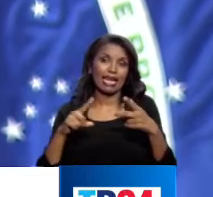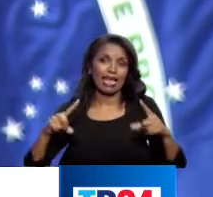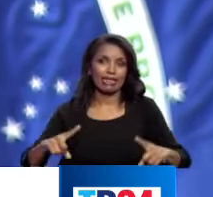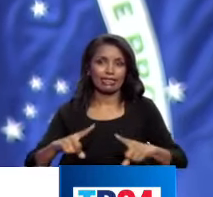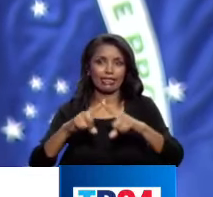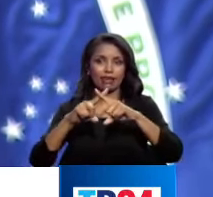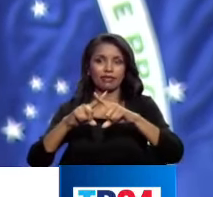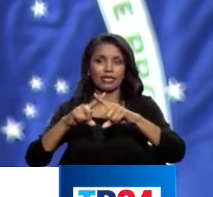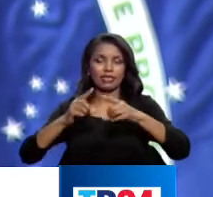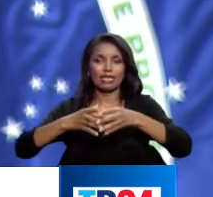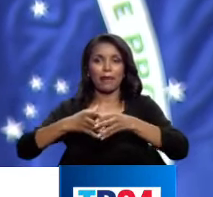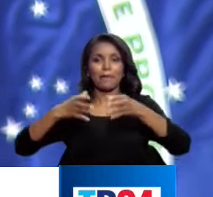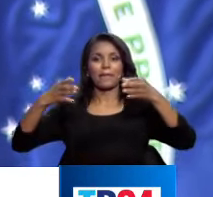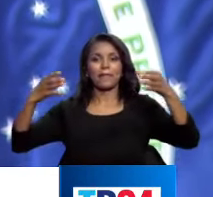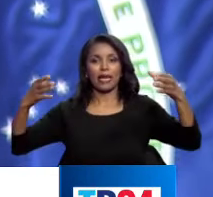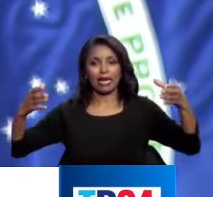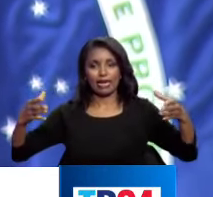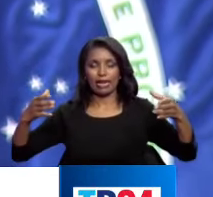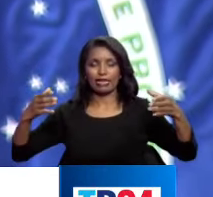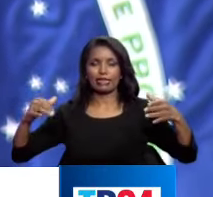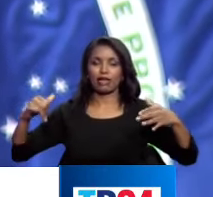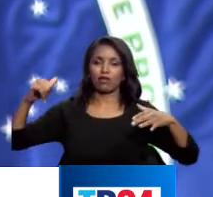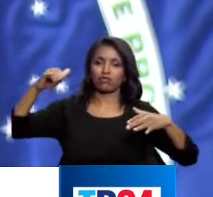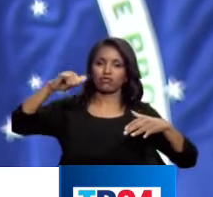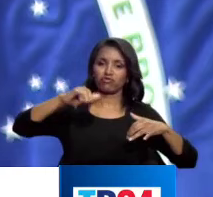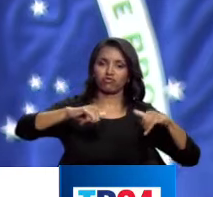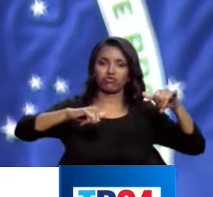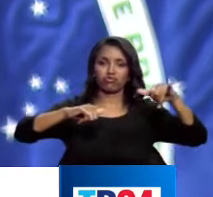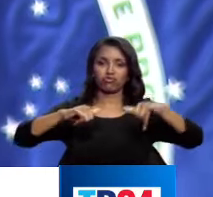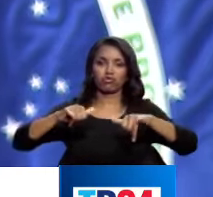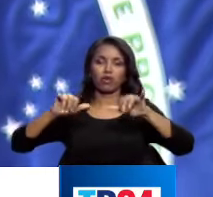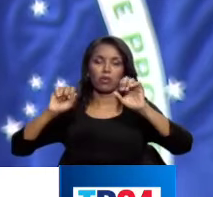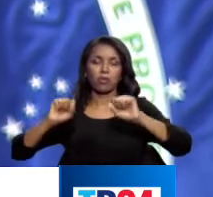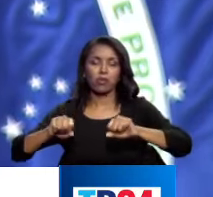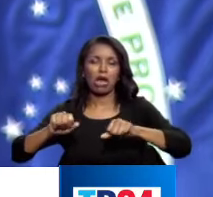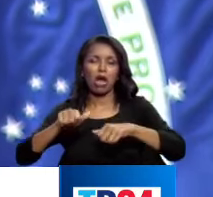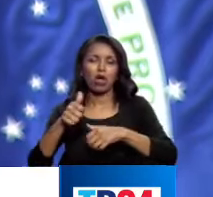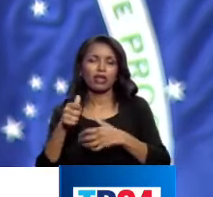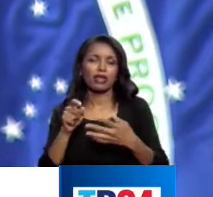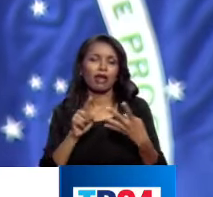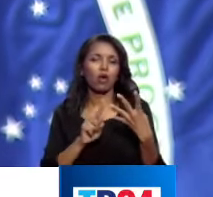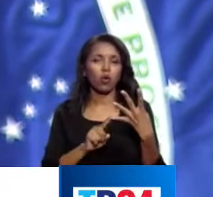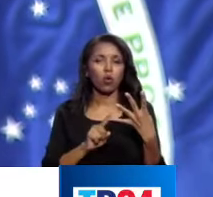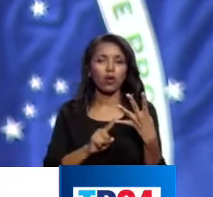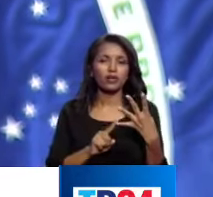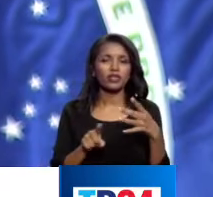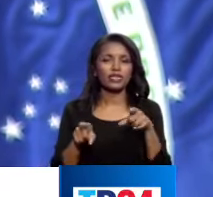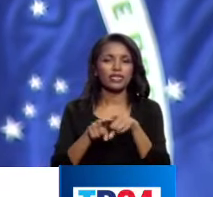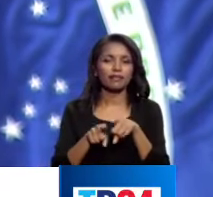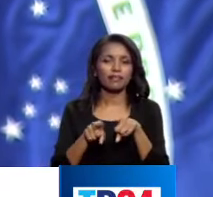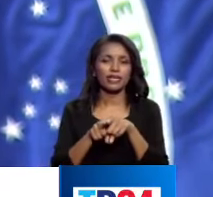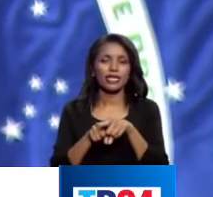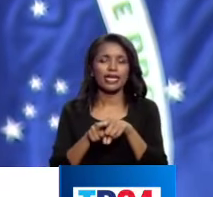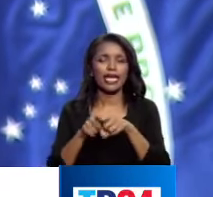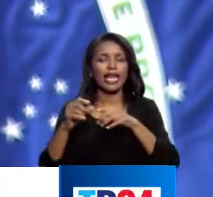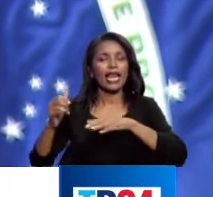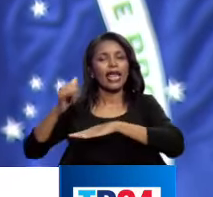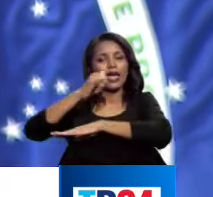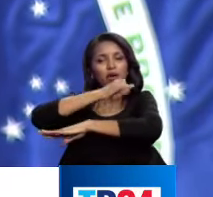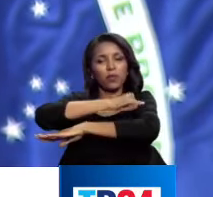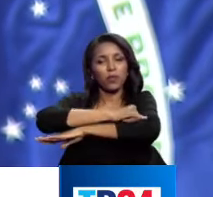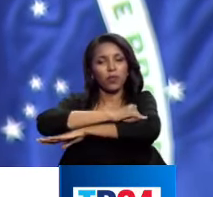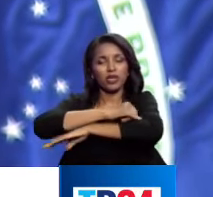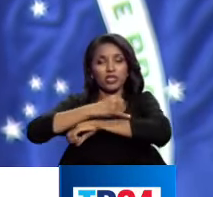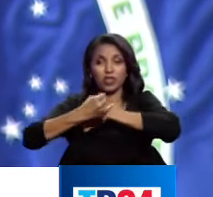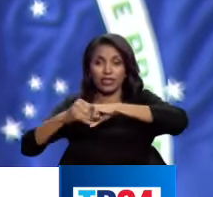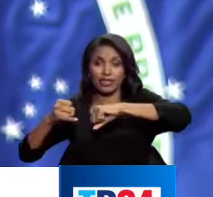David, agregándole tecnología para que pueda aterrizarse de manera instrumental. Cuarto, vamos a expandir el aeropuerto de